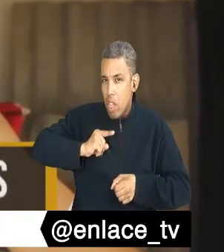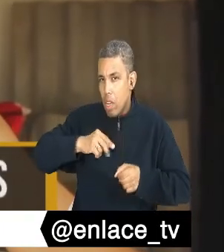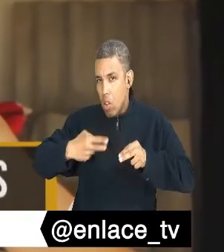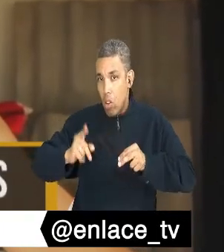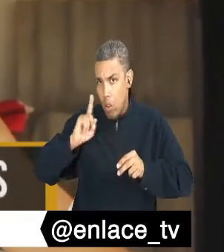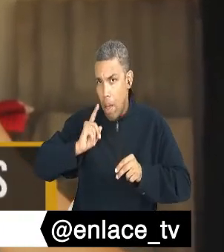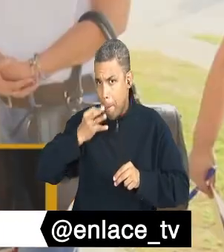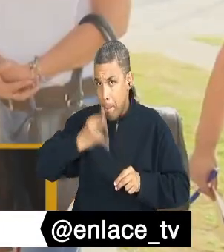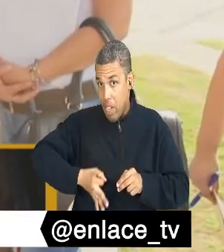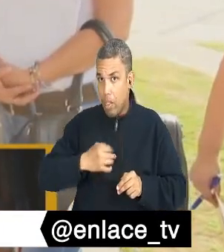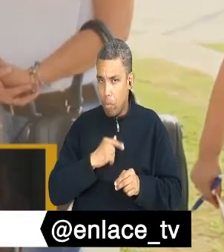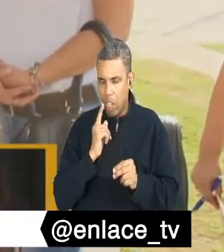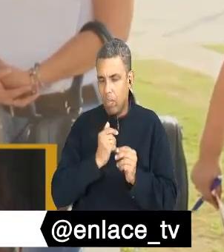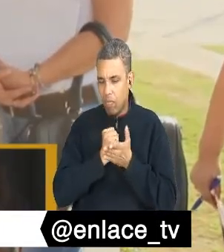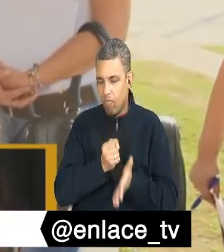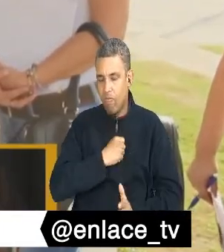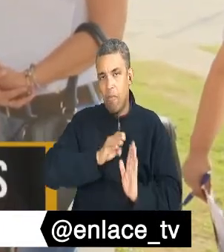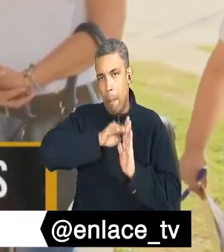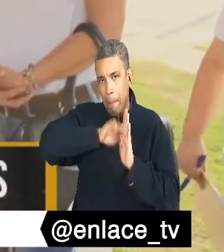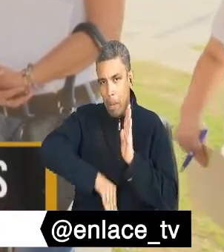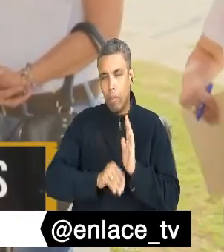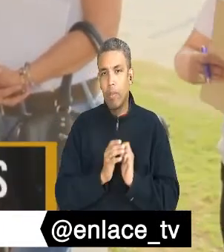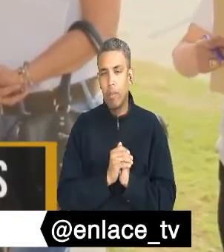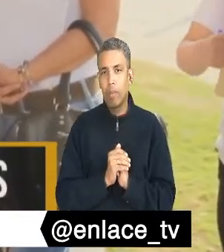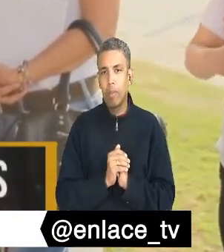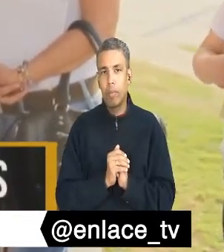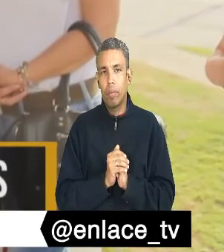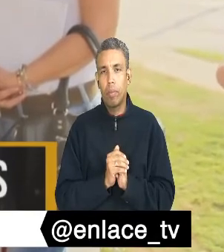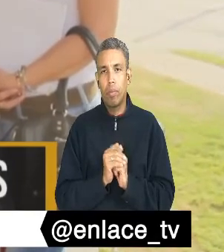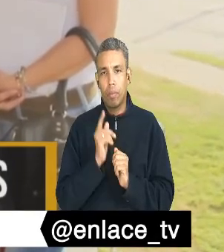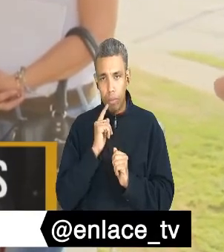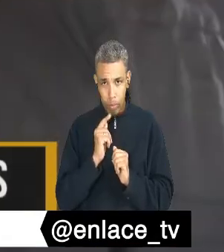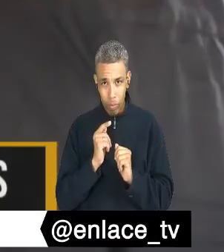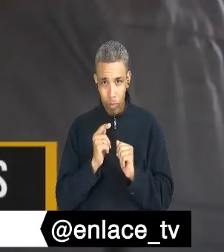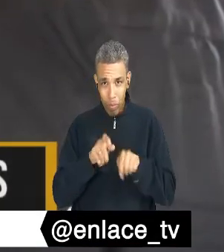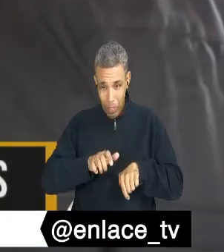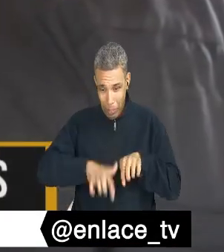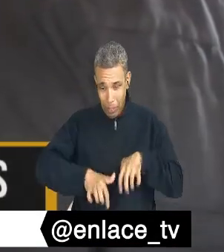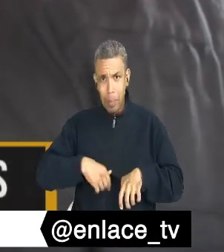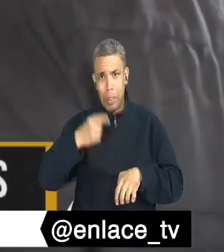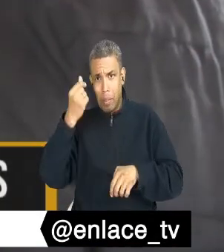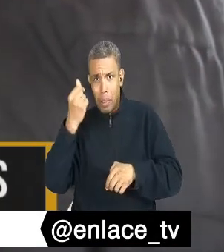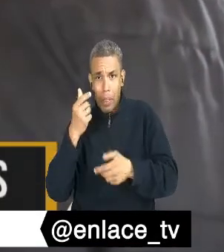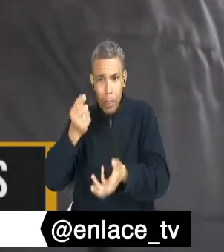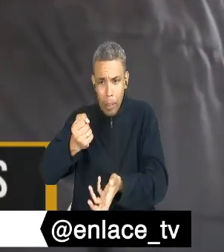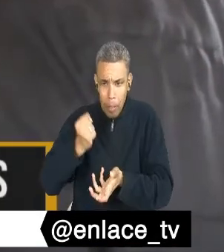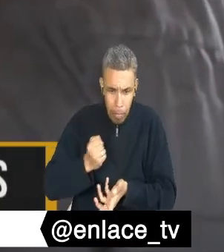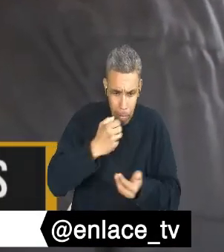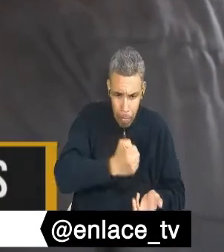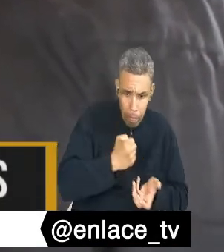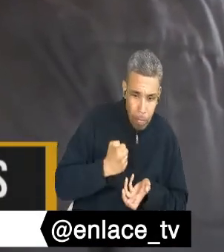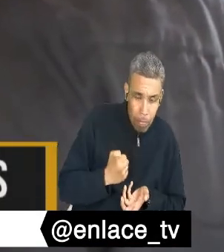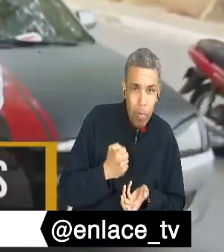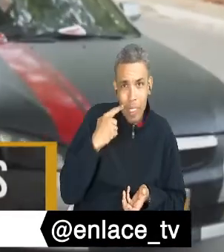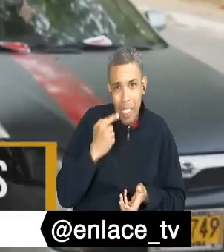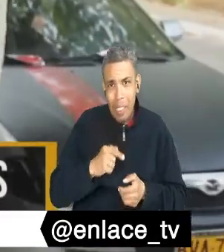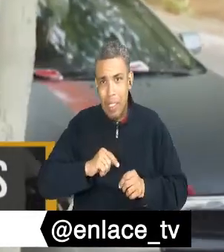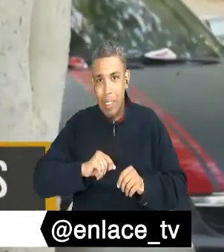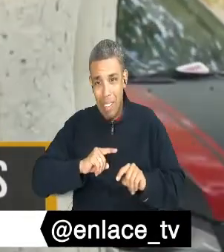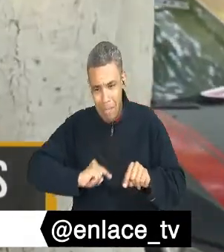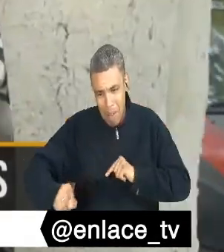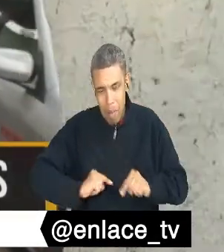con lo que uno tiene que cancelar. De esta manera, funcionarios de la Secretaría de Hacienda del municipio llegan puerta a puerta descentralizando sus servicios. La titular